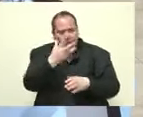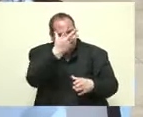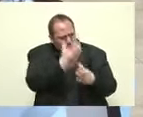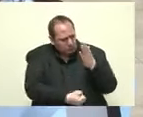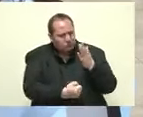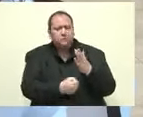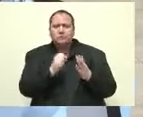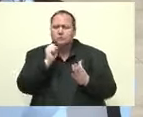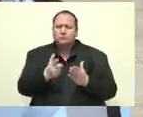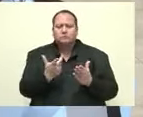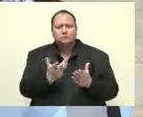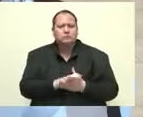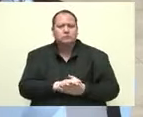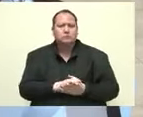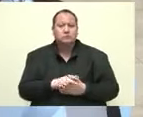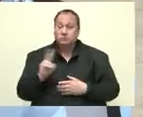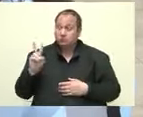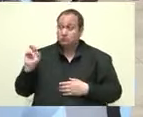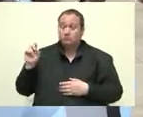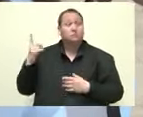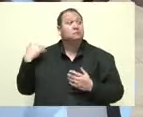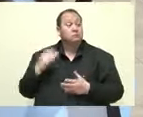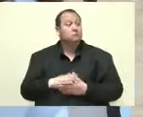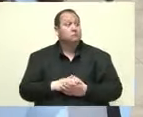desapariciones. Y también no se les olvide lo del fin de semana.